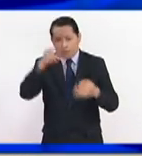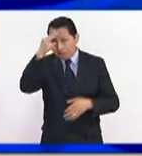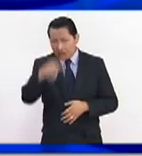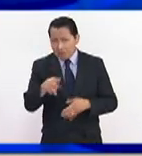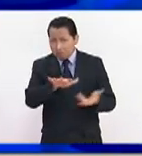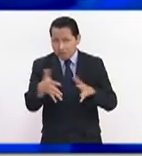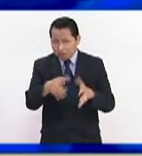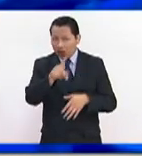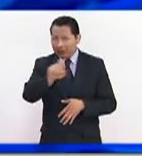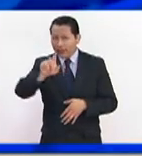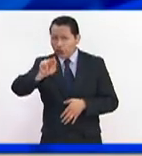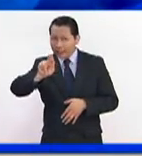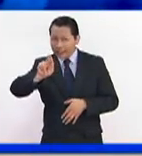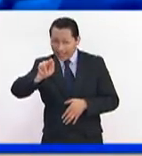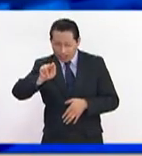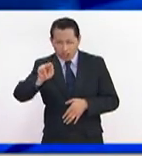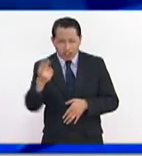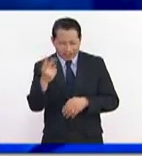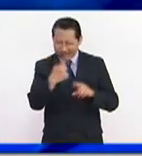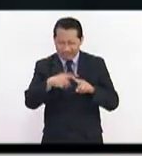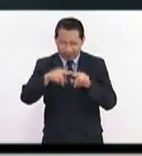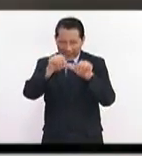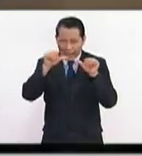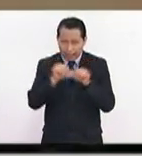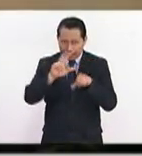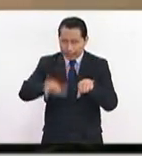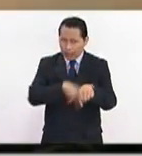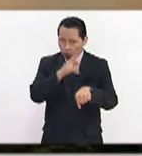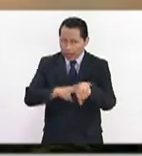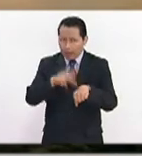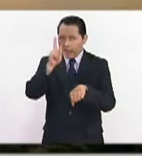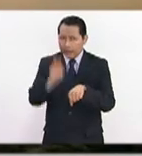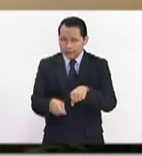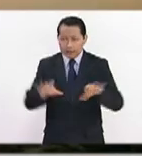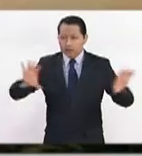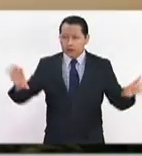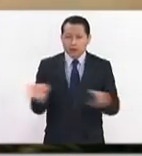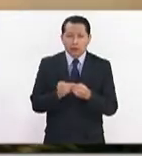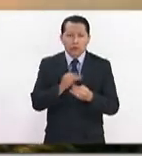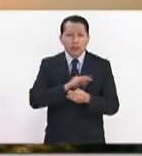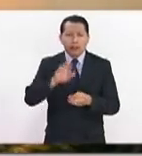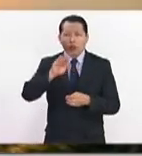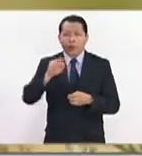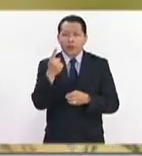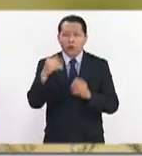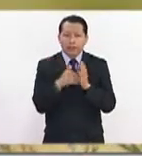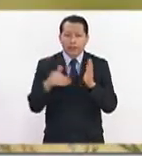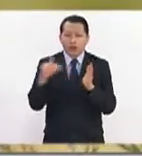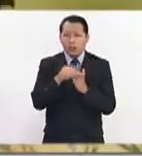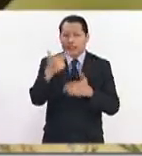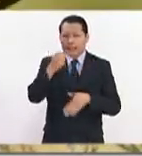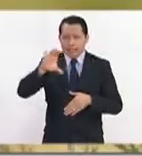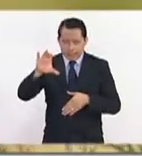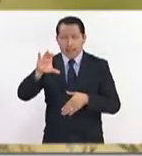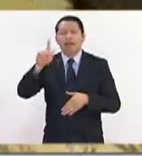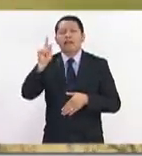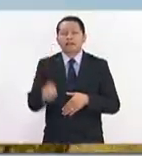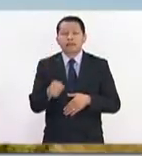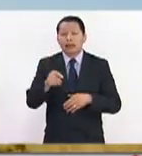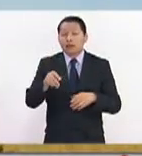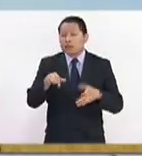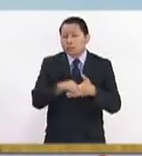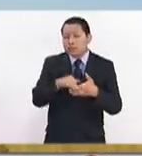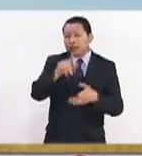total de 182 áreas naturales protegidas, que sumadas cubren alrededor de 91 millones de hectáreas, casi